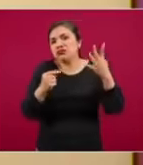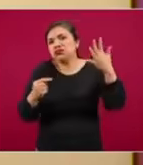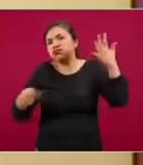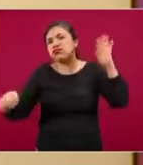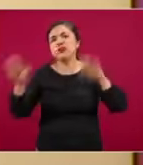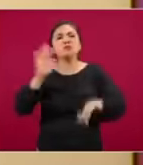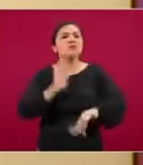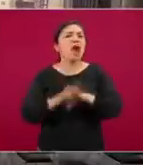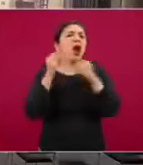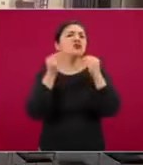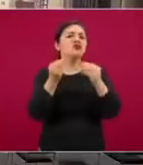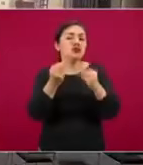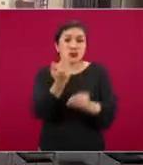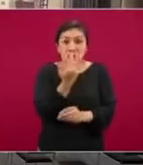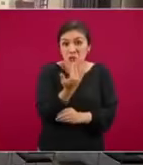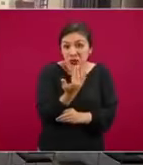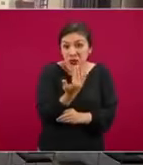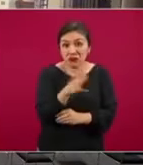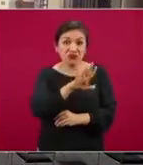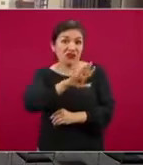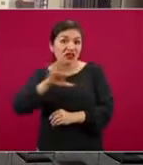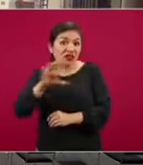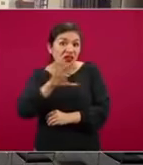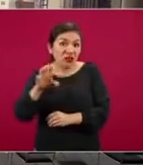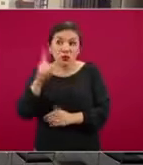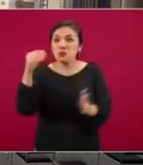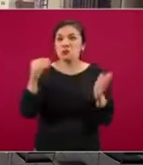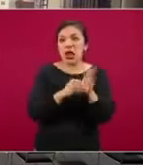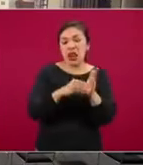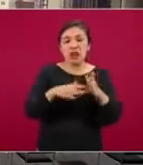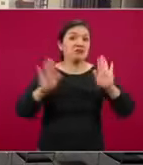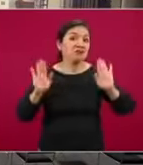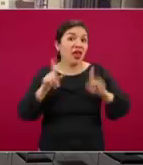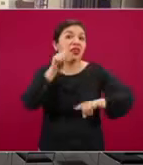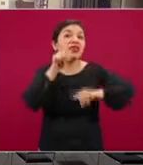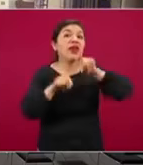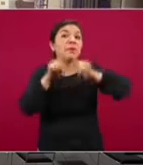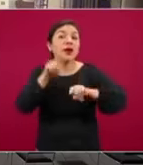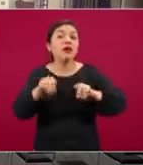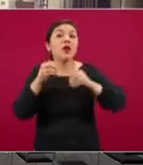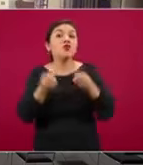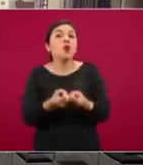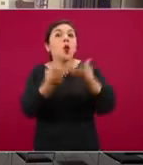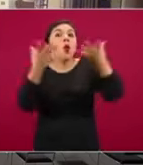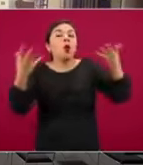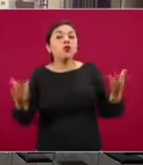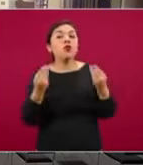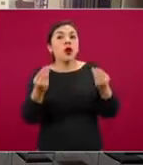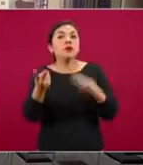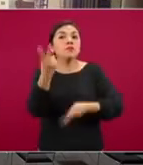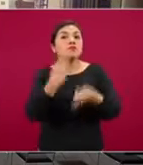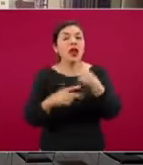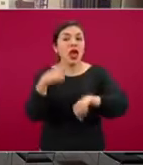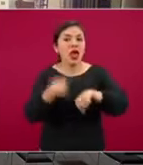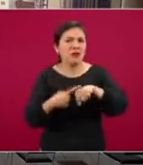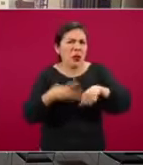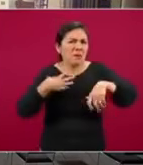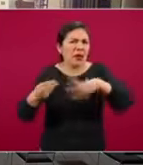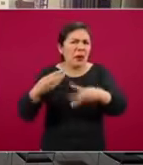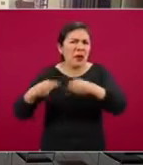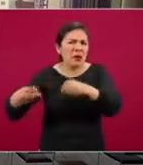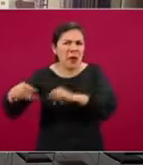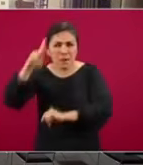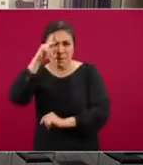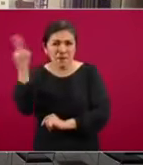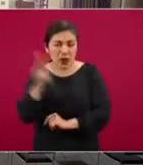integren en un brote, 50, 500 o 1000, ¿verdad? Eso depende lógicamente de la magnitud con la que el brote se esté